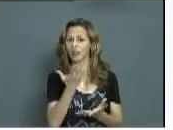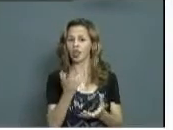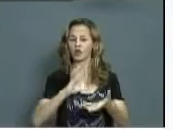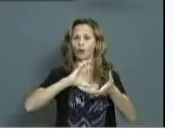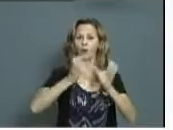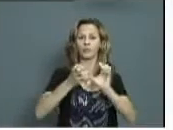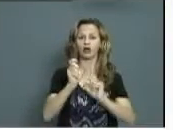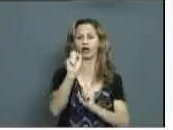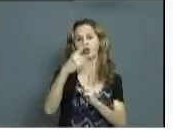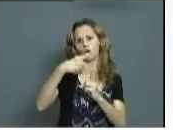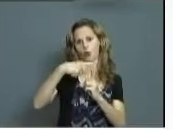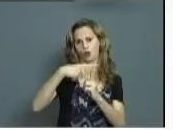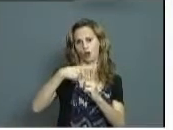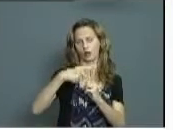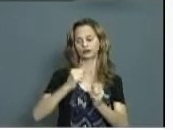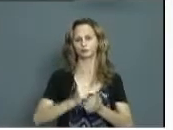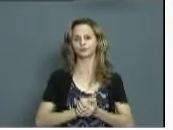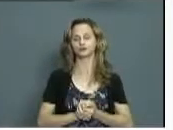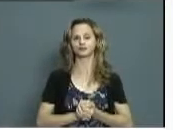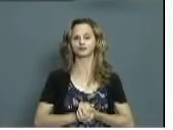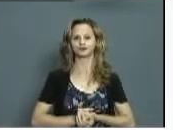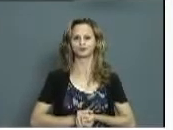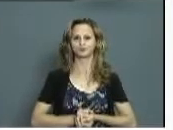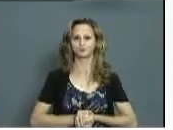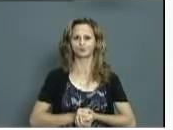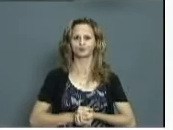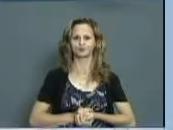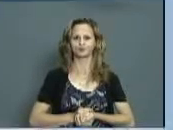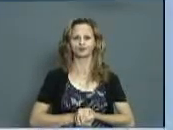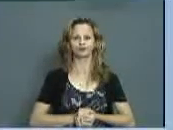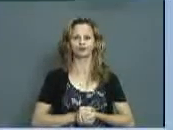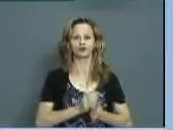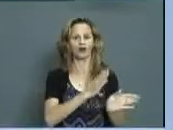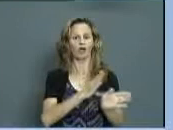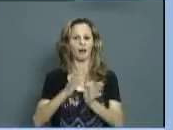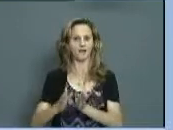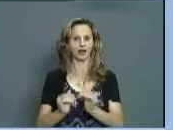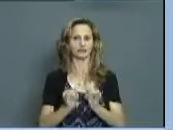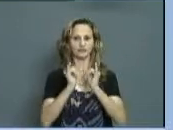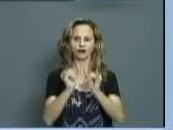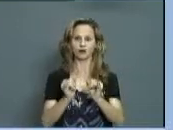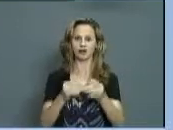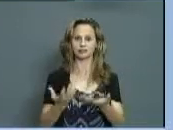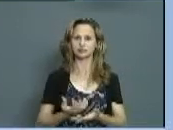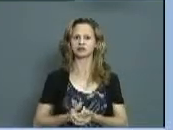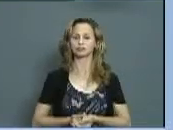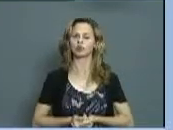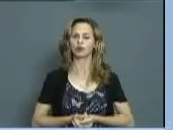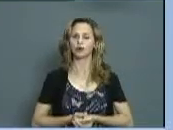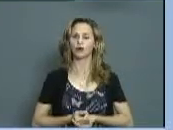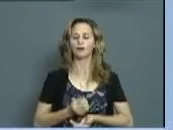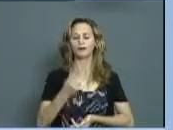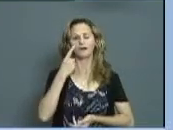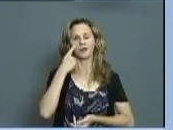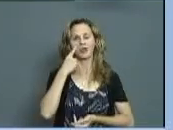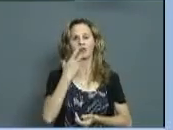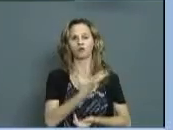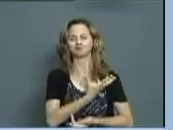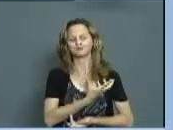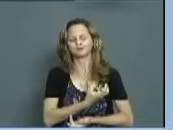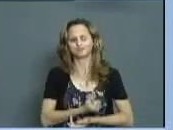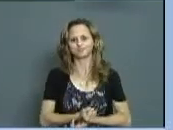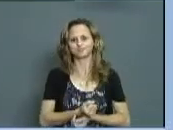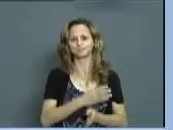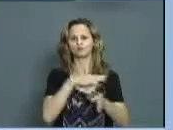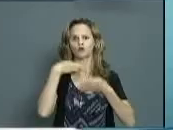los diagnosticados al cierre del día de ayer. Vamos a continuar con la información. Lamentablemente se incrementa la cifra de fallecidos.